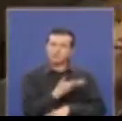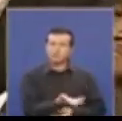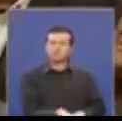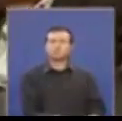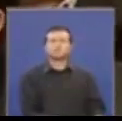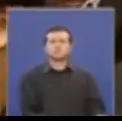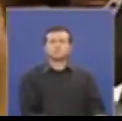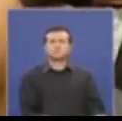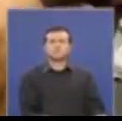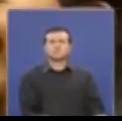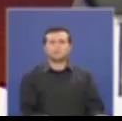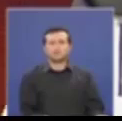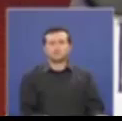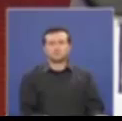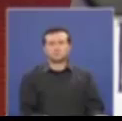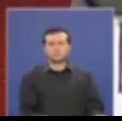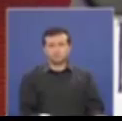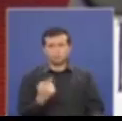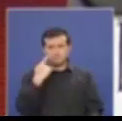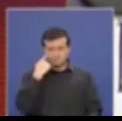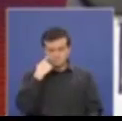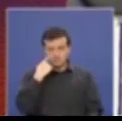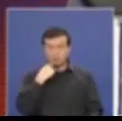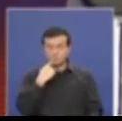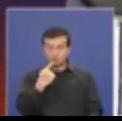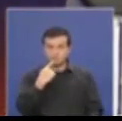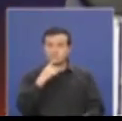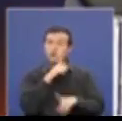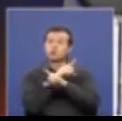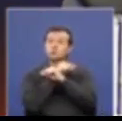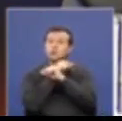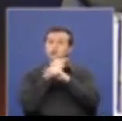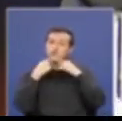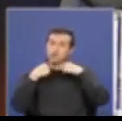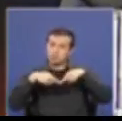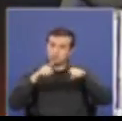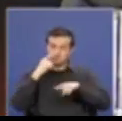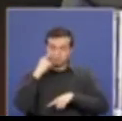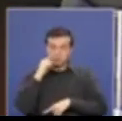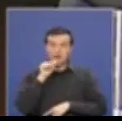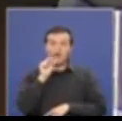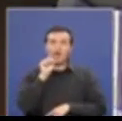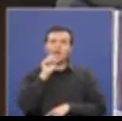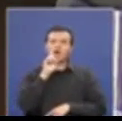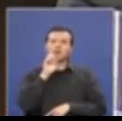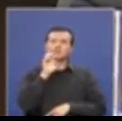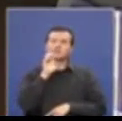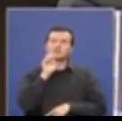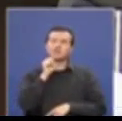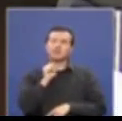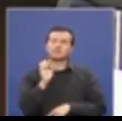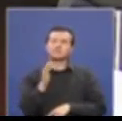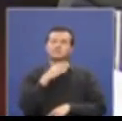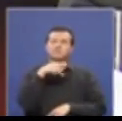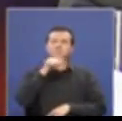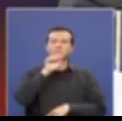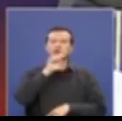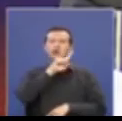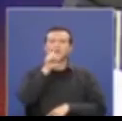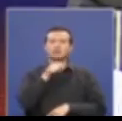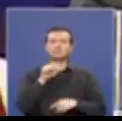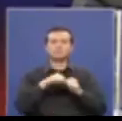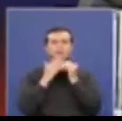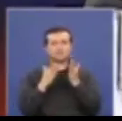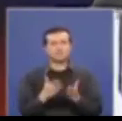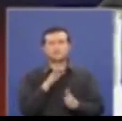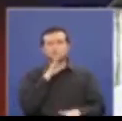esta naturaleza? Veamos lo que dice Andrés Páez en un Twitter. O sea, burlándose de los accidentes, de la